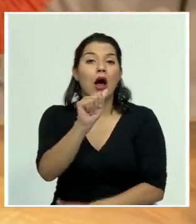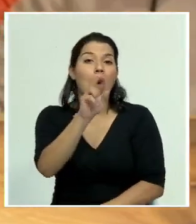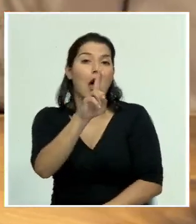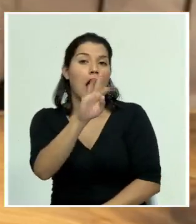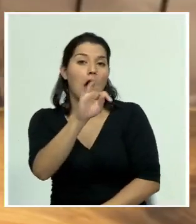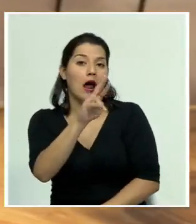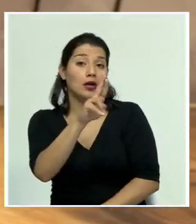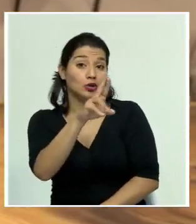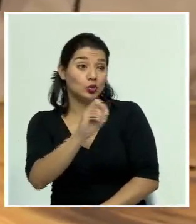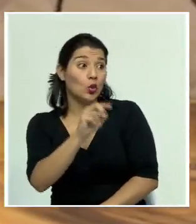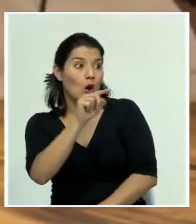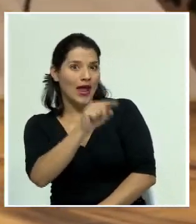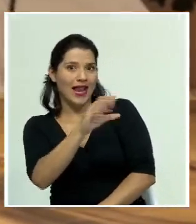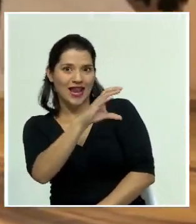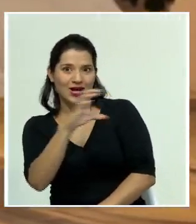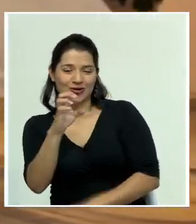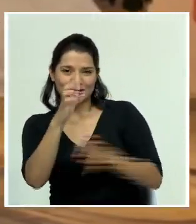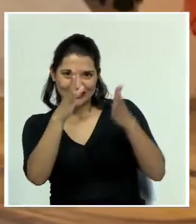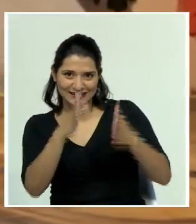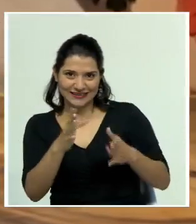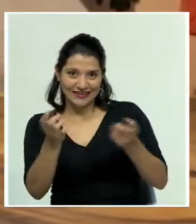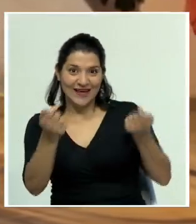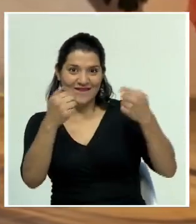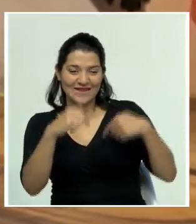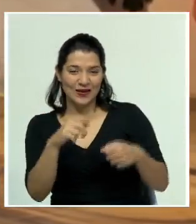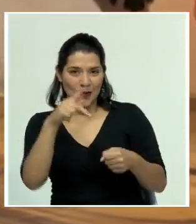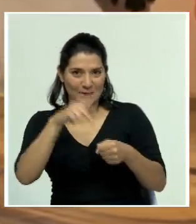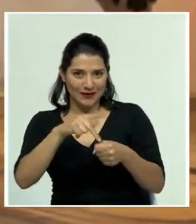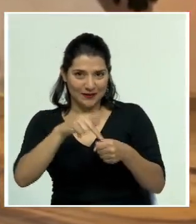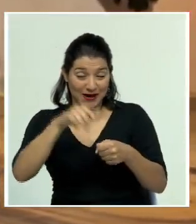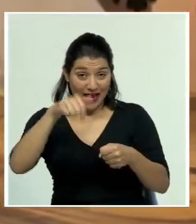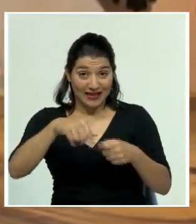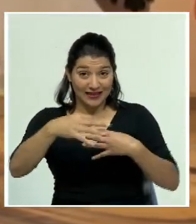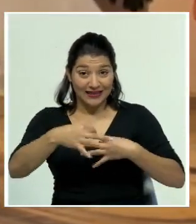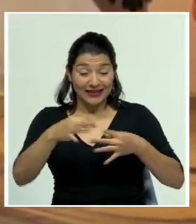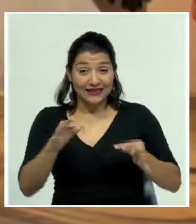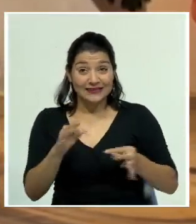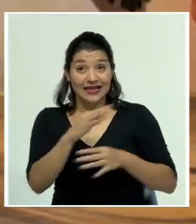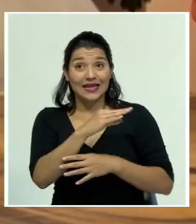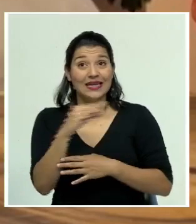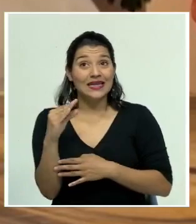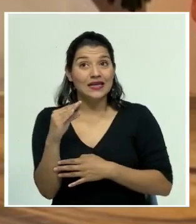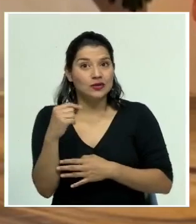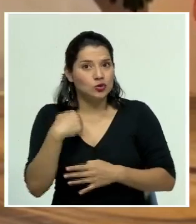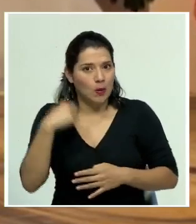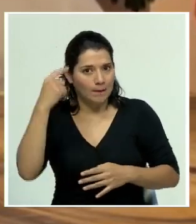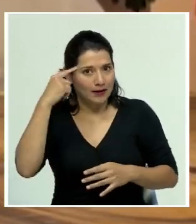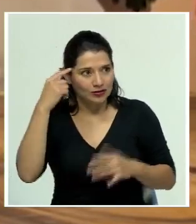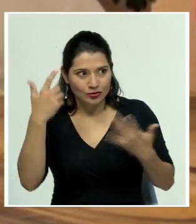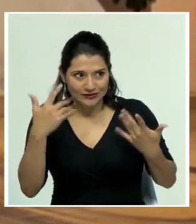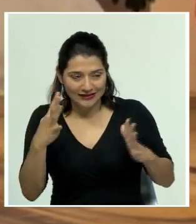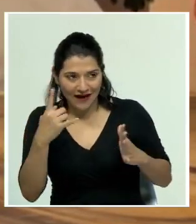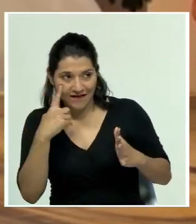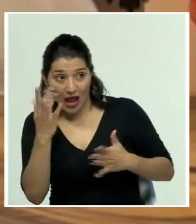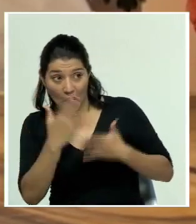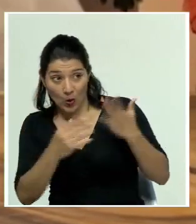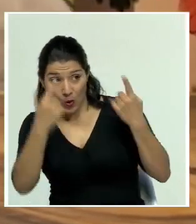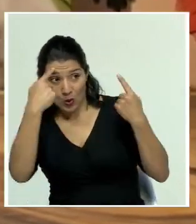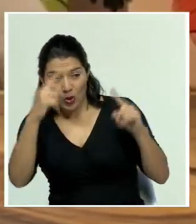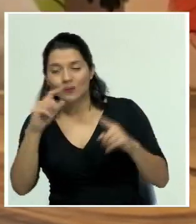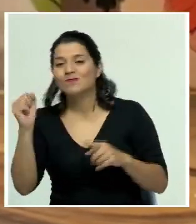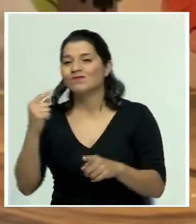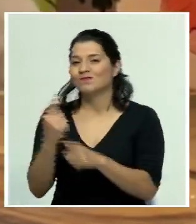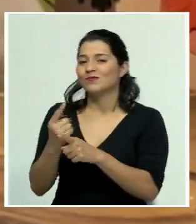está participando de este encuentro y que me imagino ya está viendo los resultados. Sí, así es.